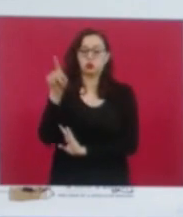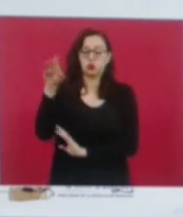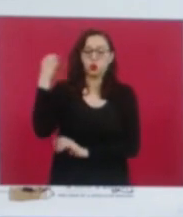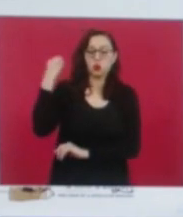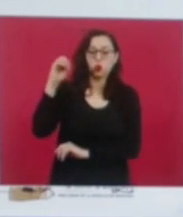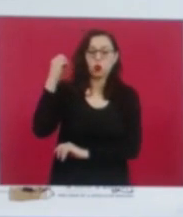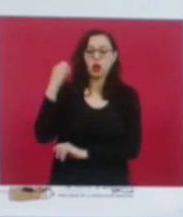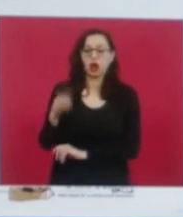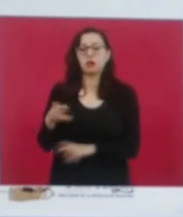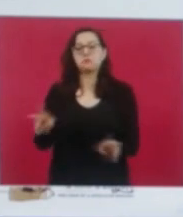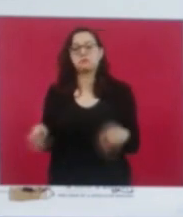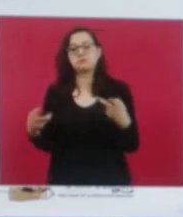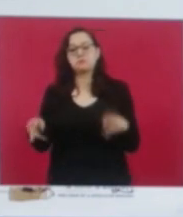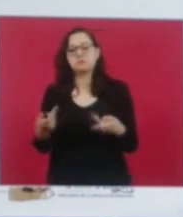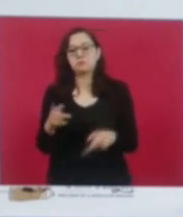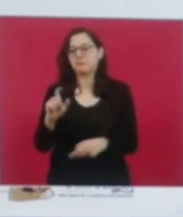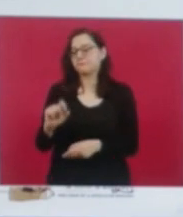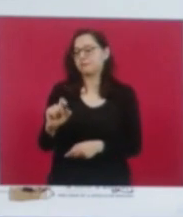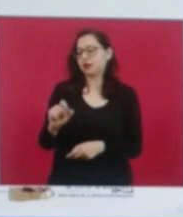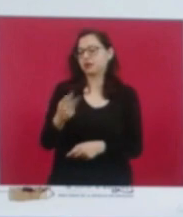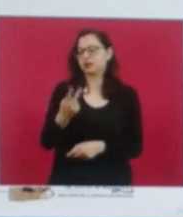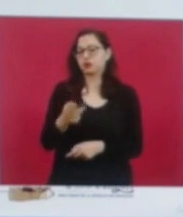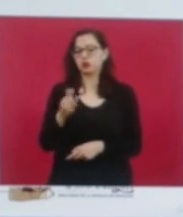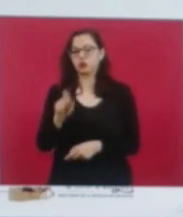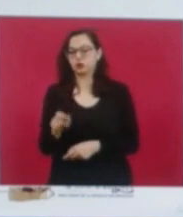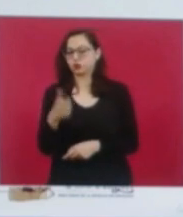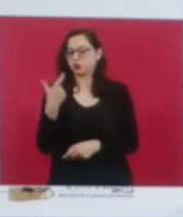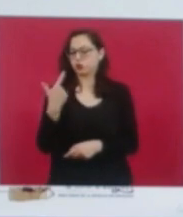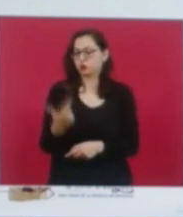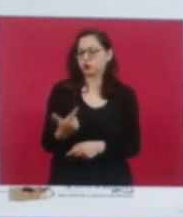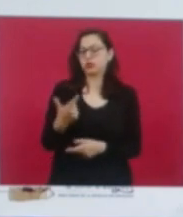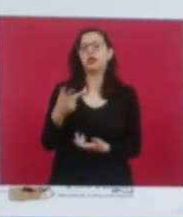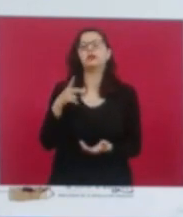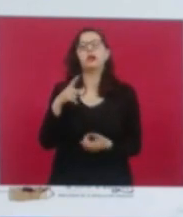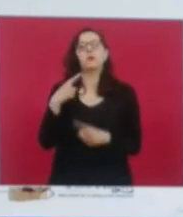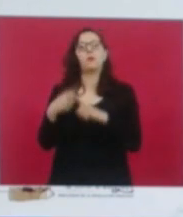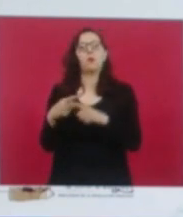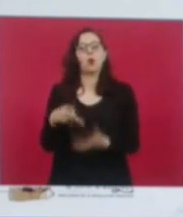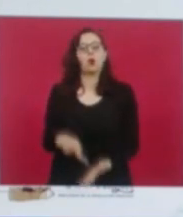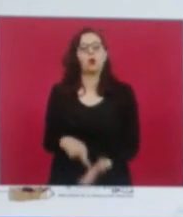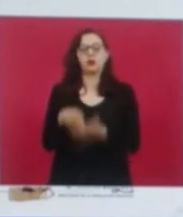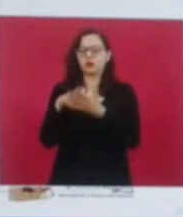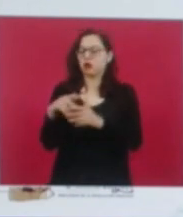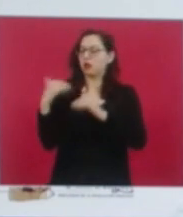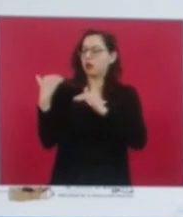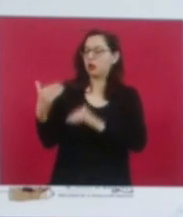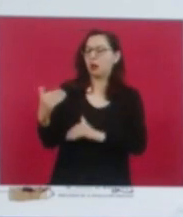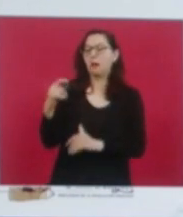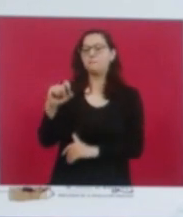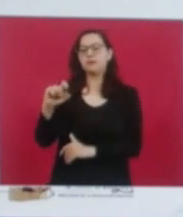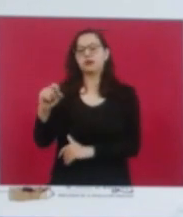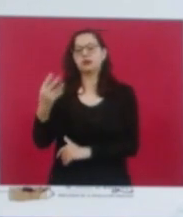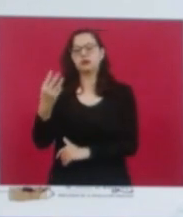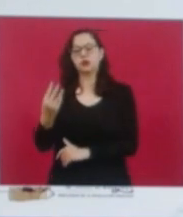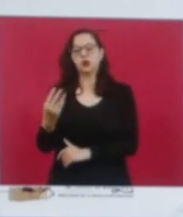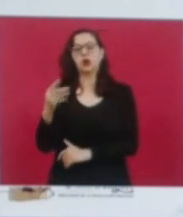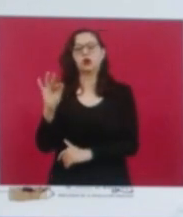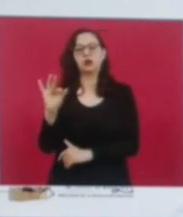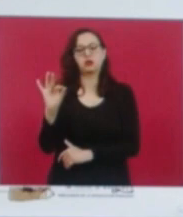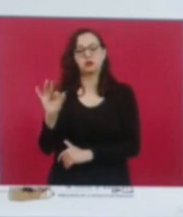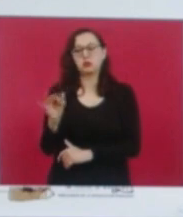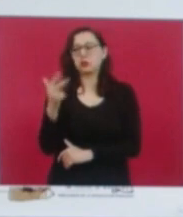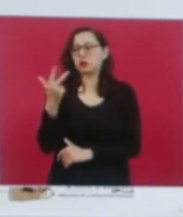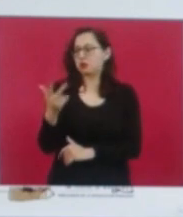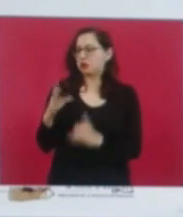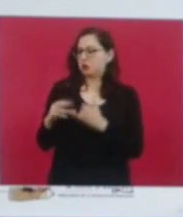por eso hay que estar muy atentos y blindarnos porque ganar la narrativa de la alternativa